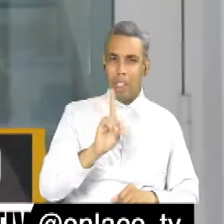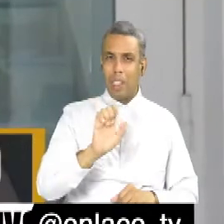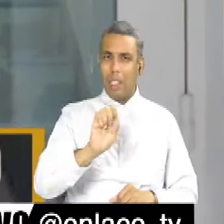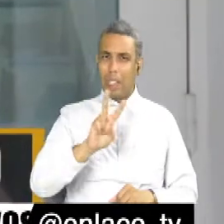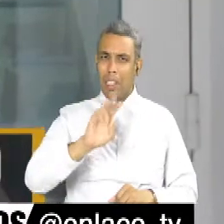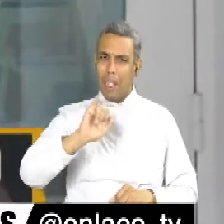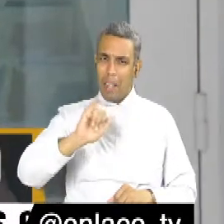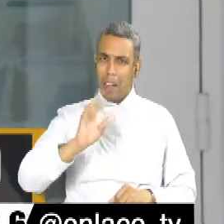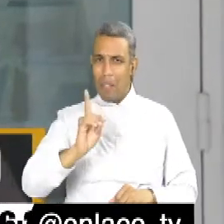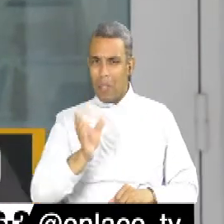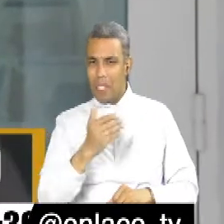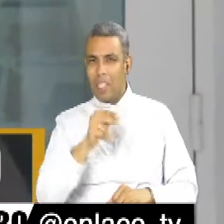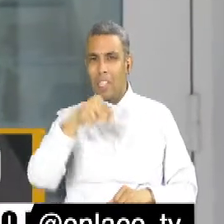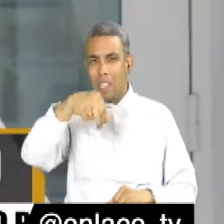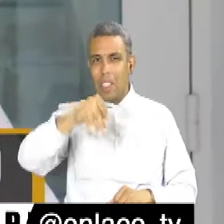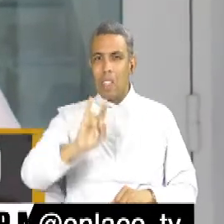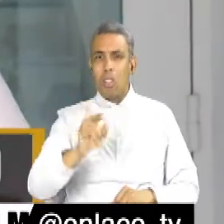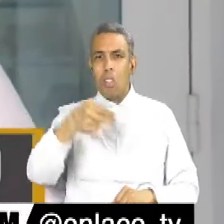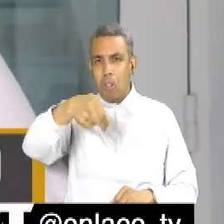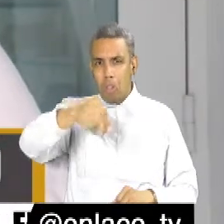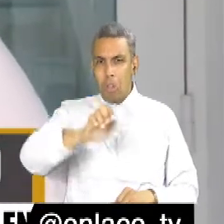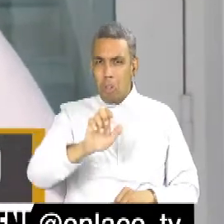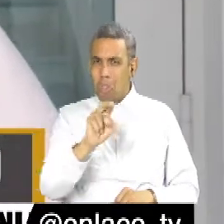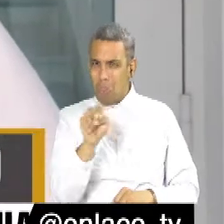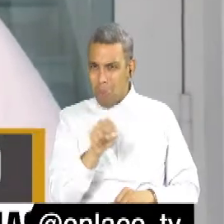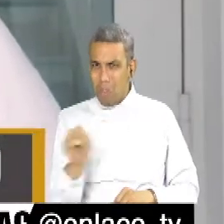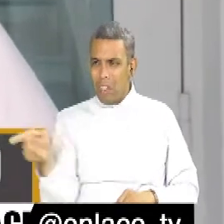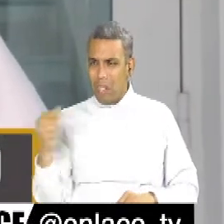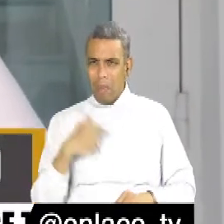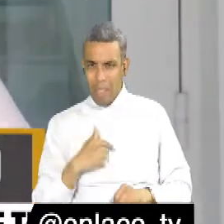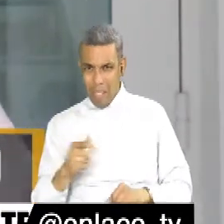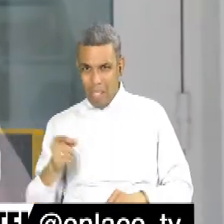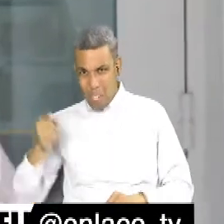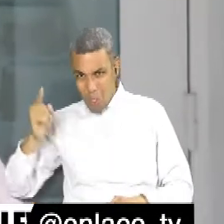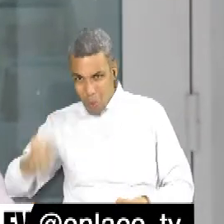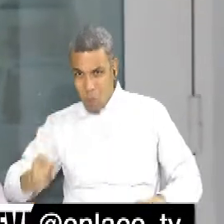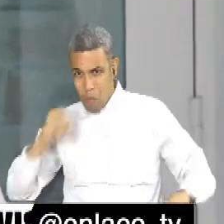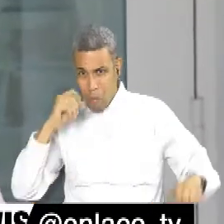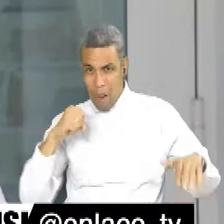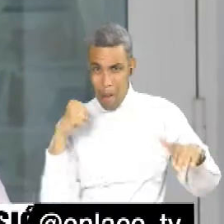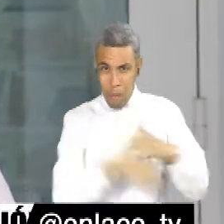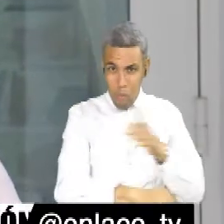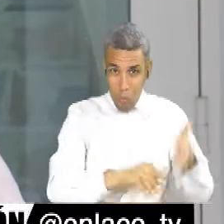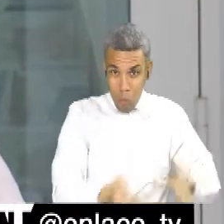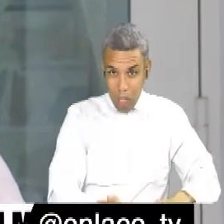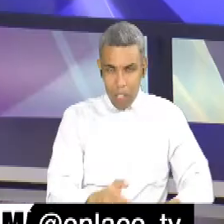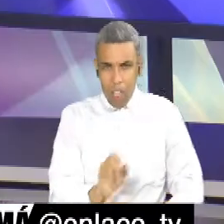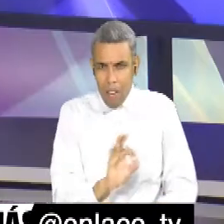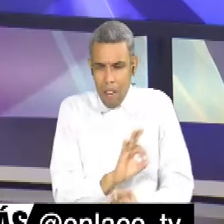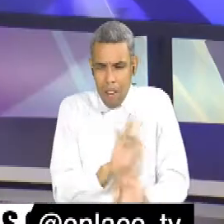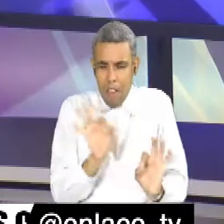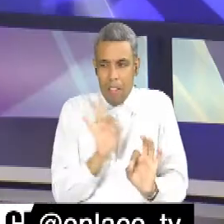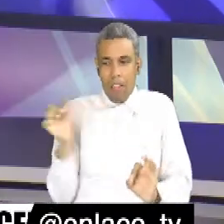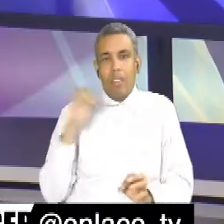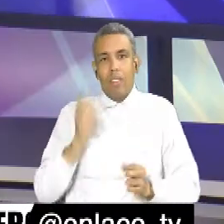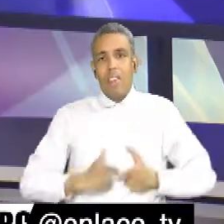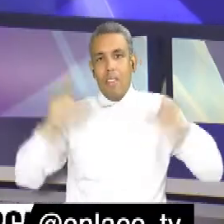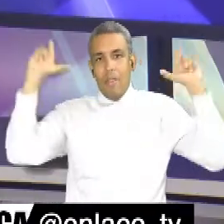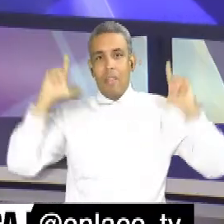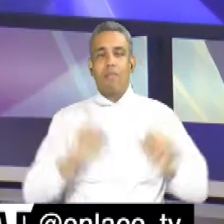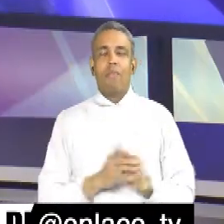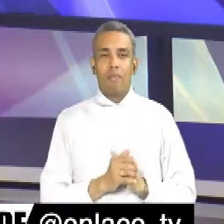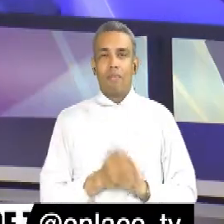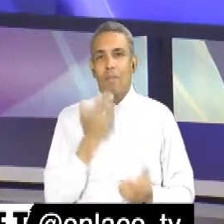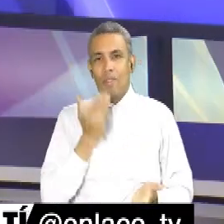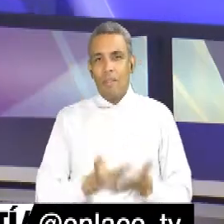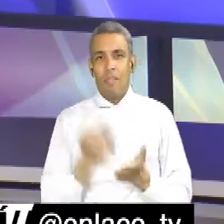José Aristides Andrade. Esta es una noticia en desarrollo. Continúen ustedes con más información en Estudios. Muy buenas tardes. Gracias, Pedro. Buenas